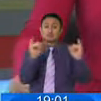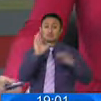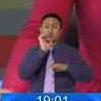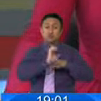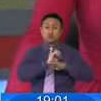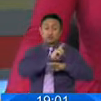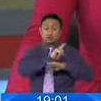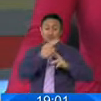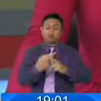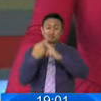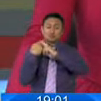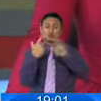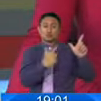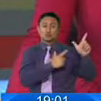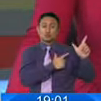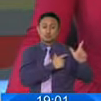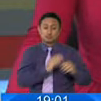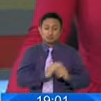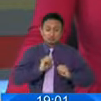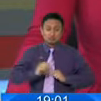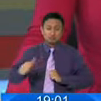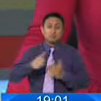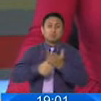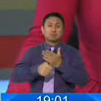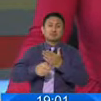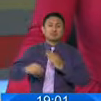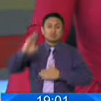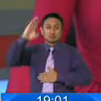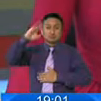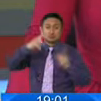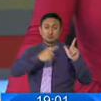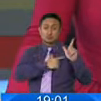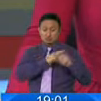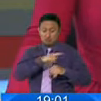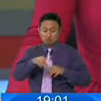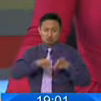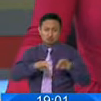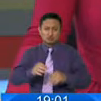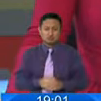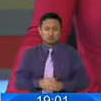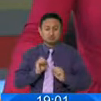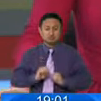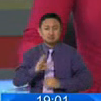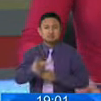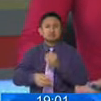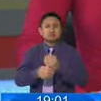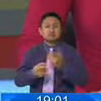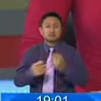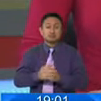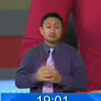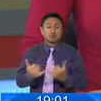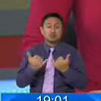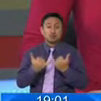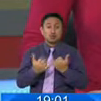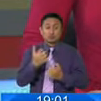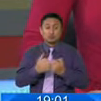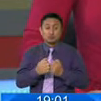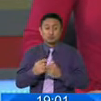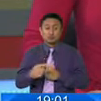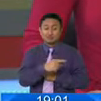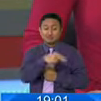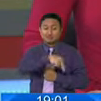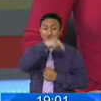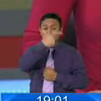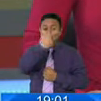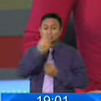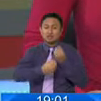Fuerzas Armadas, así lo anunció el ministro de Defensa Osvaldo Jarrín. En este sentido, también acotó que en las circunstancias actuales, lo que